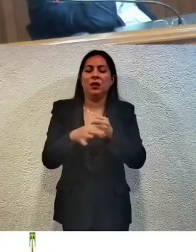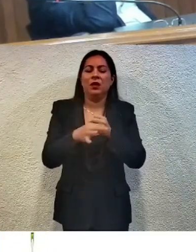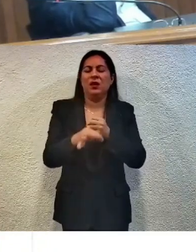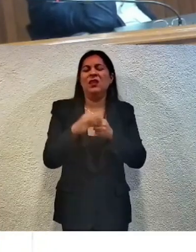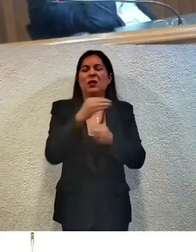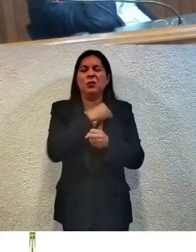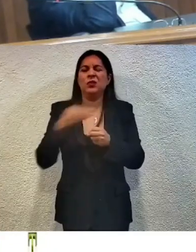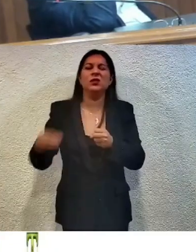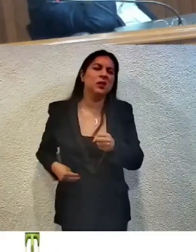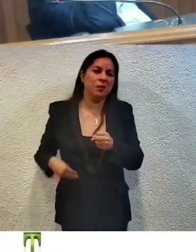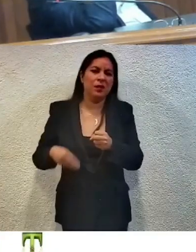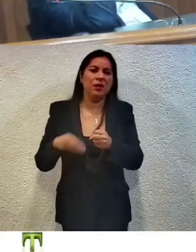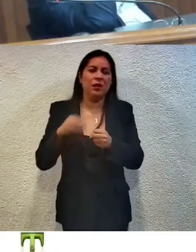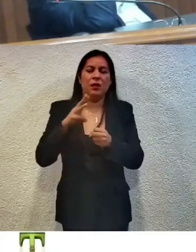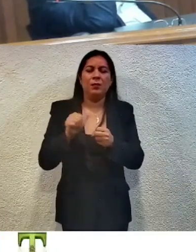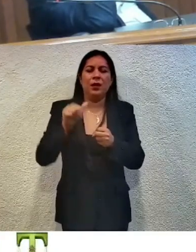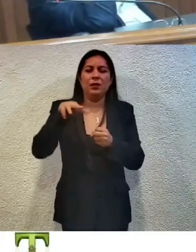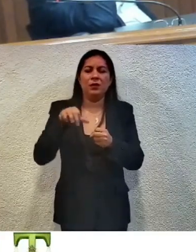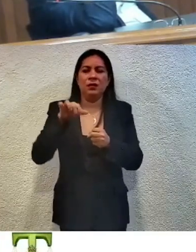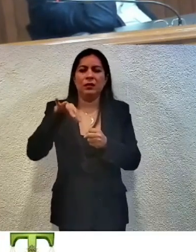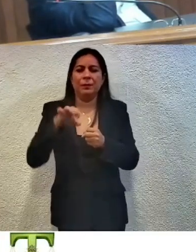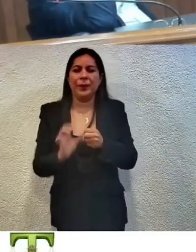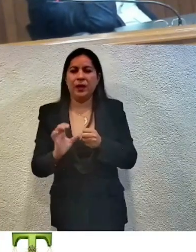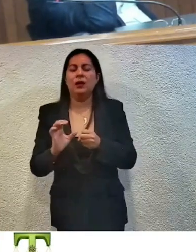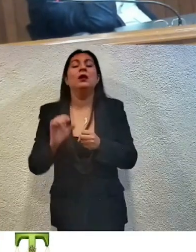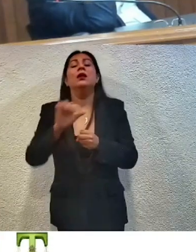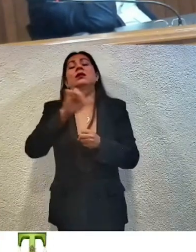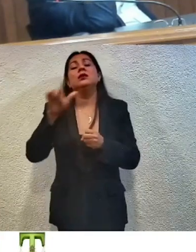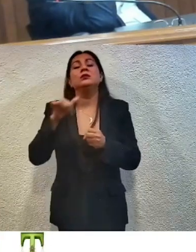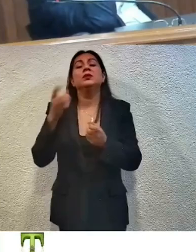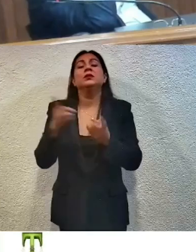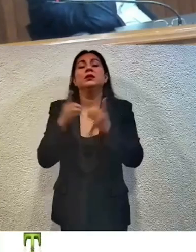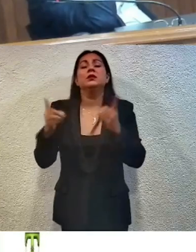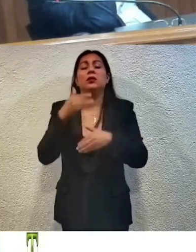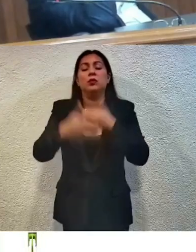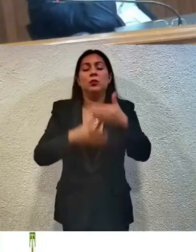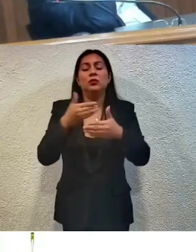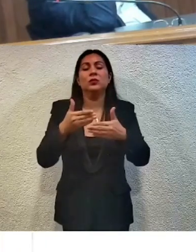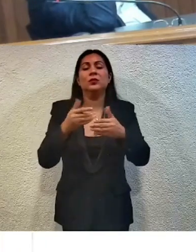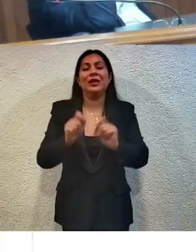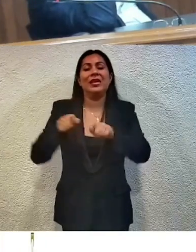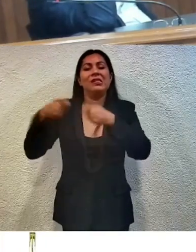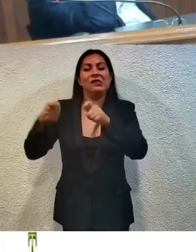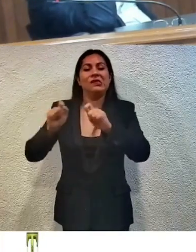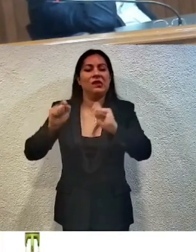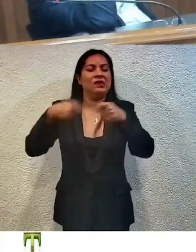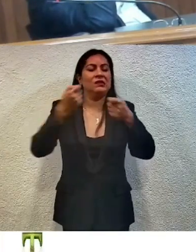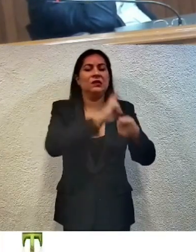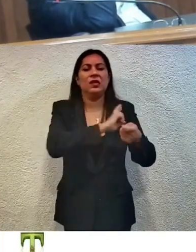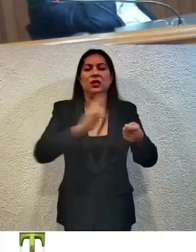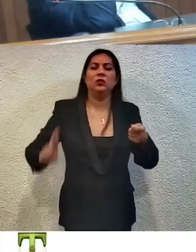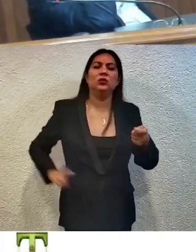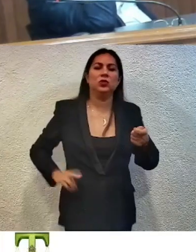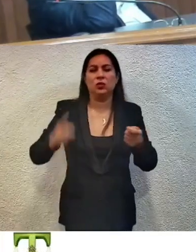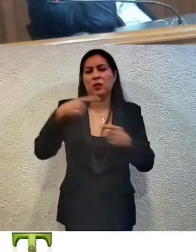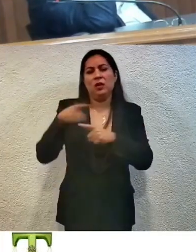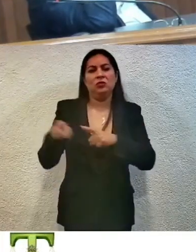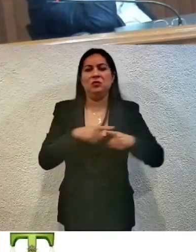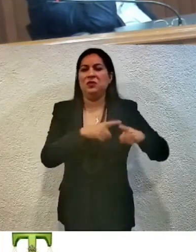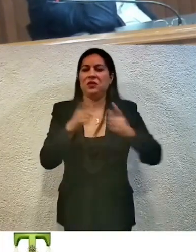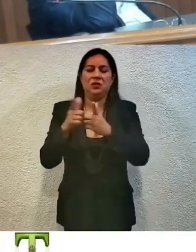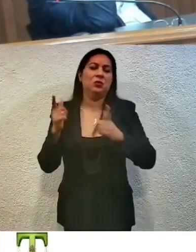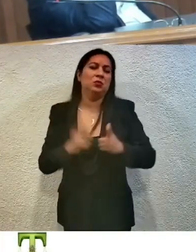de Malinaltepec, Guerrero. Posteriormente se desarrolló el procedimiento de distribución de las regidurías para los diferentes